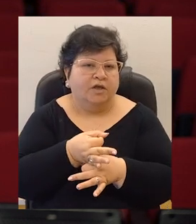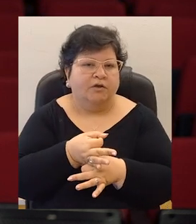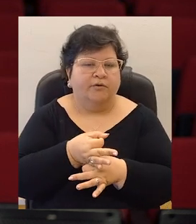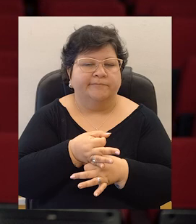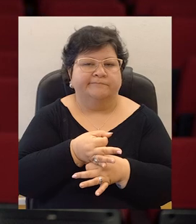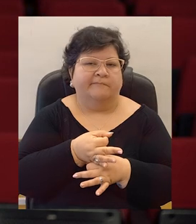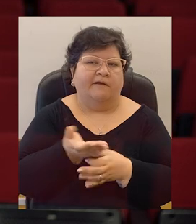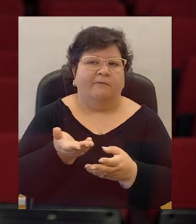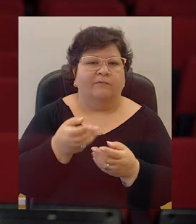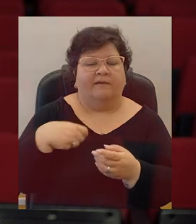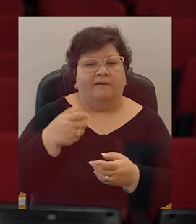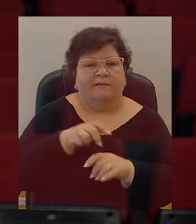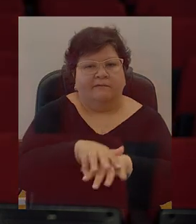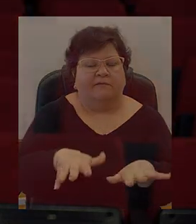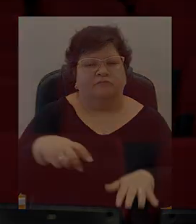segura